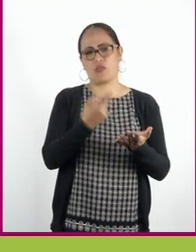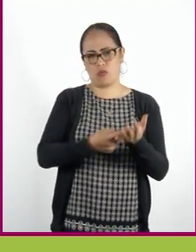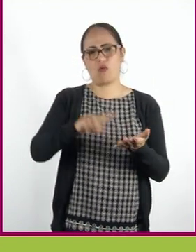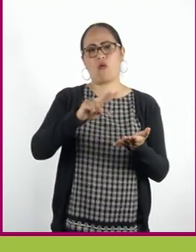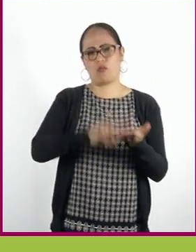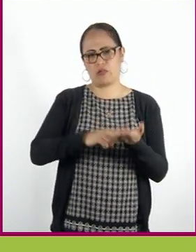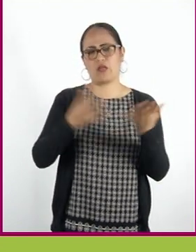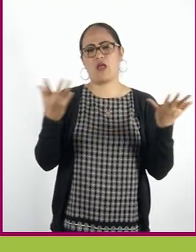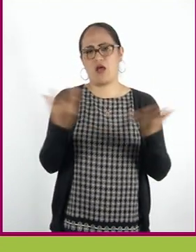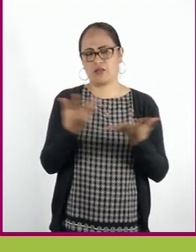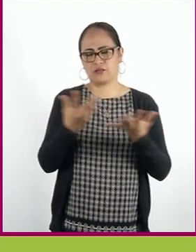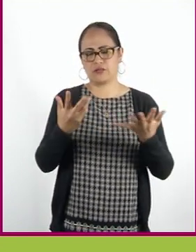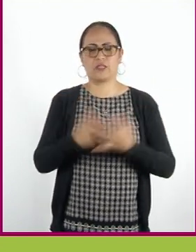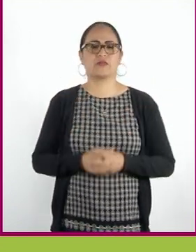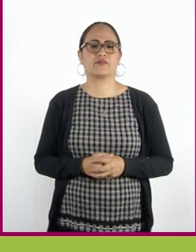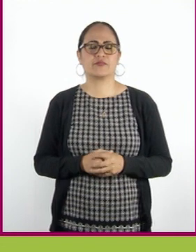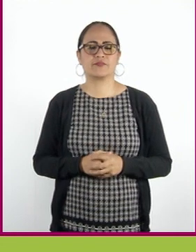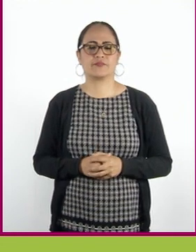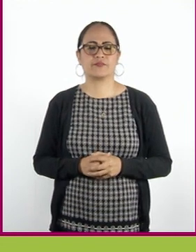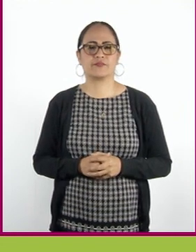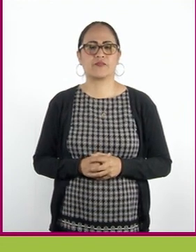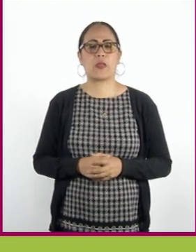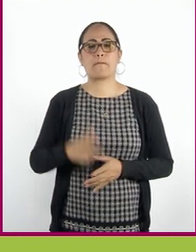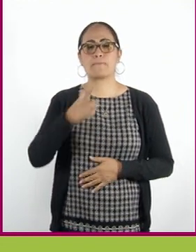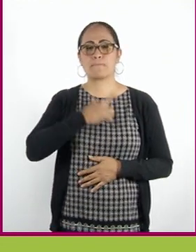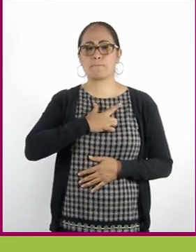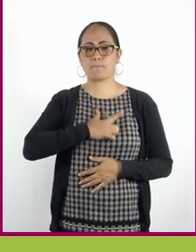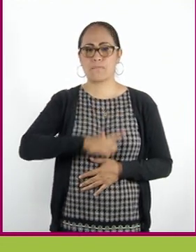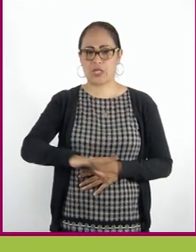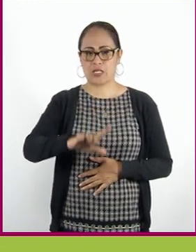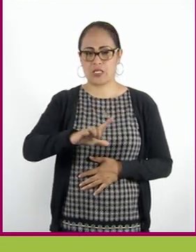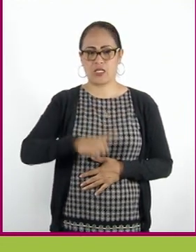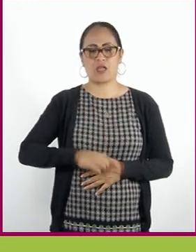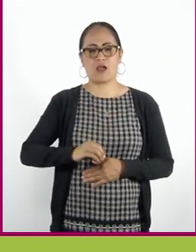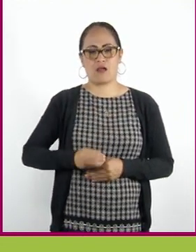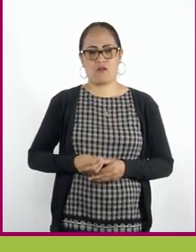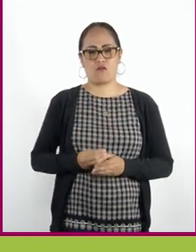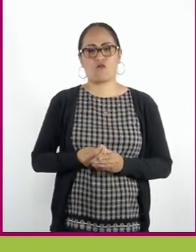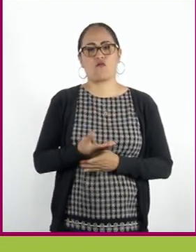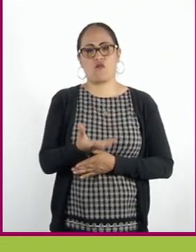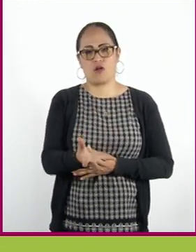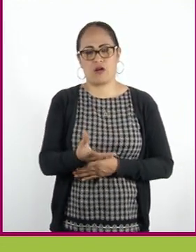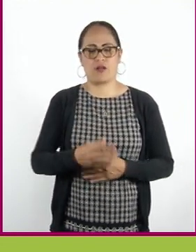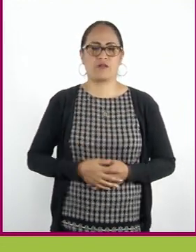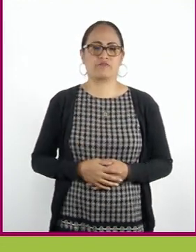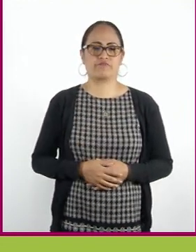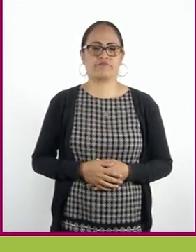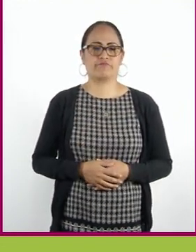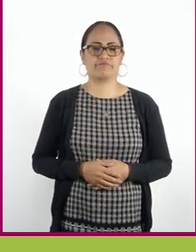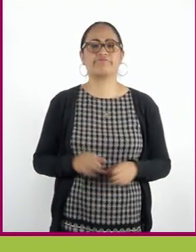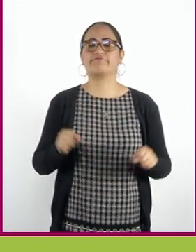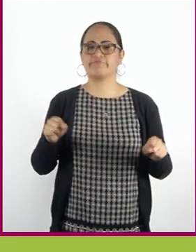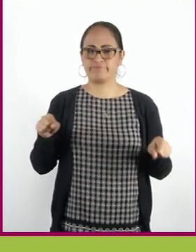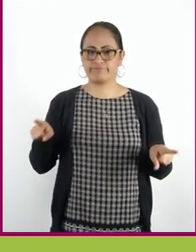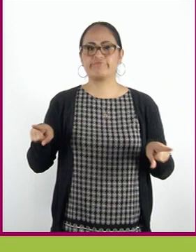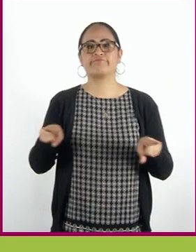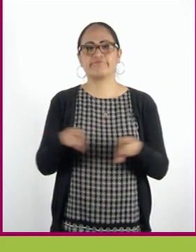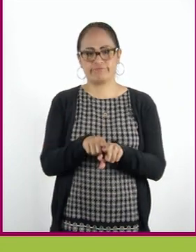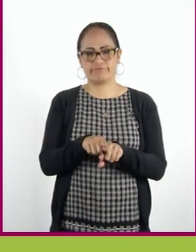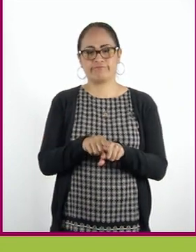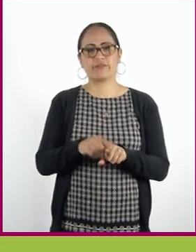bifuncional. Conduce la orina al exterior y también es por donde se lleva a cabo